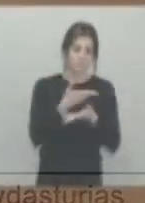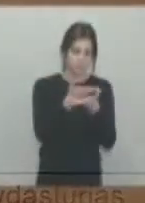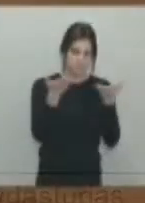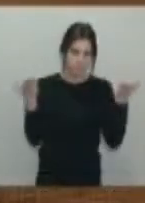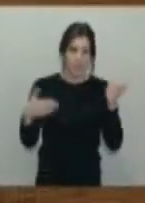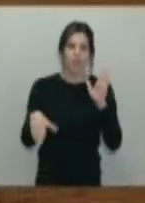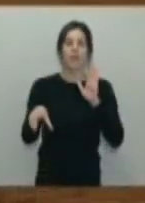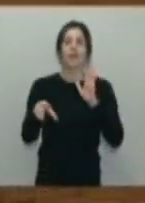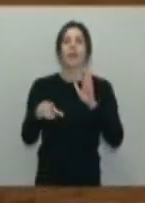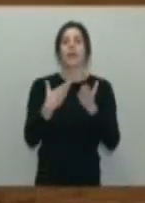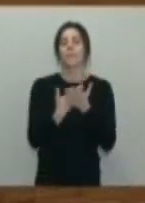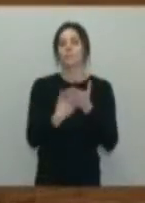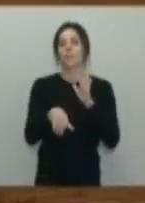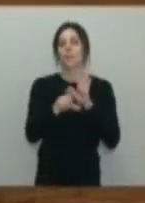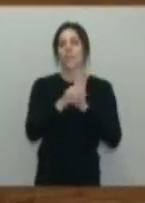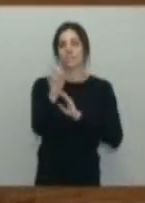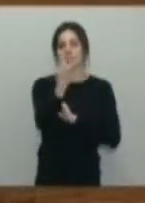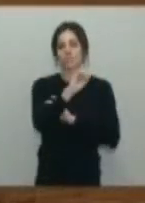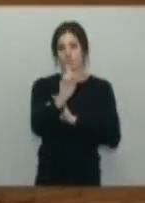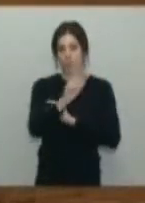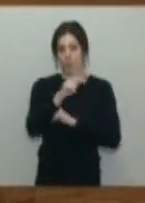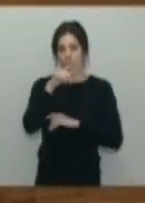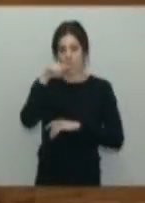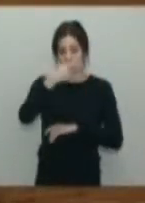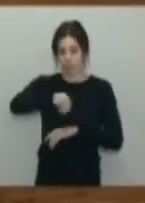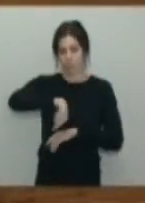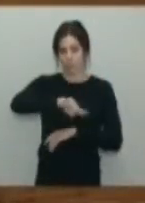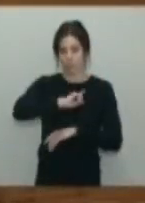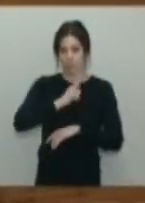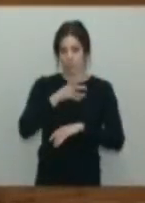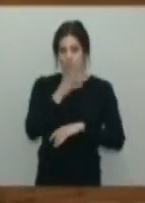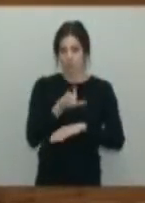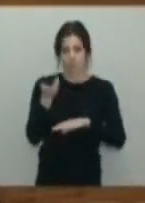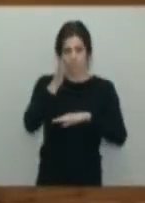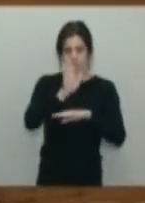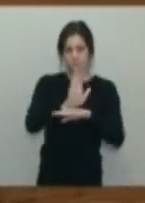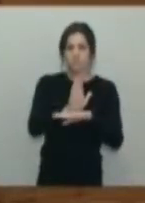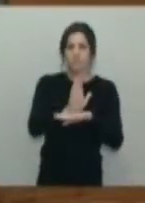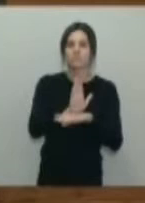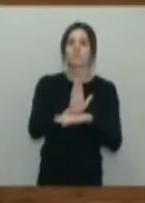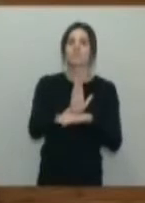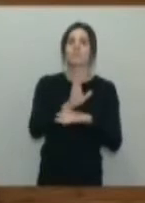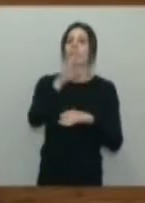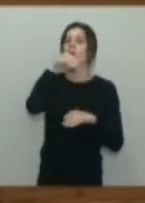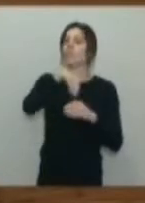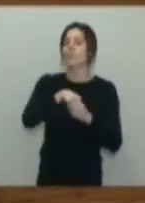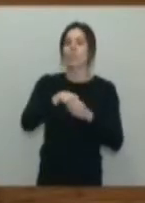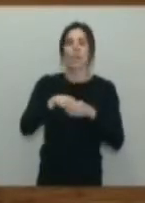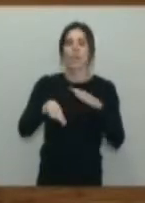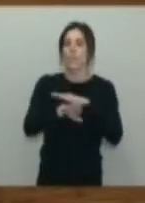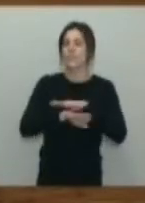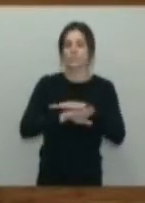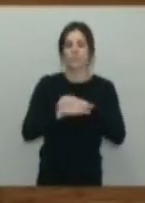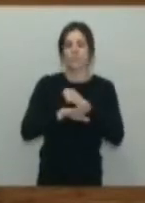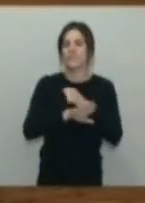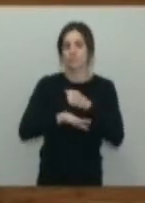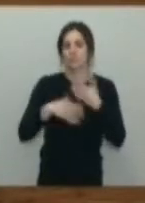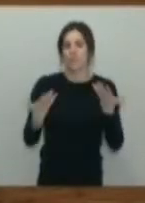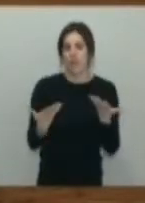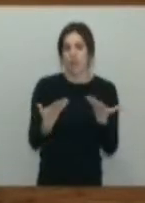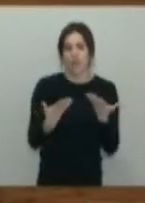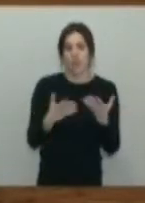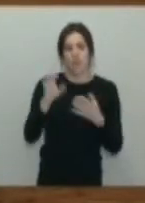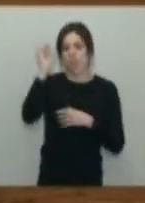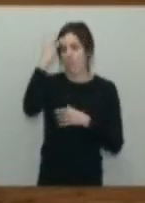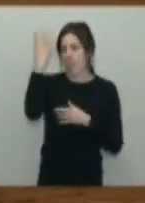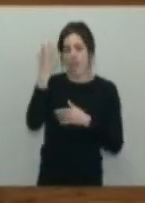La proposición no de ley que nuestro grupo trae hoy aquí está basada en una idea fundamental. Un sector como